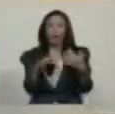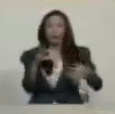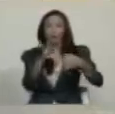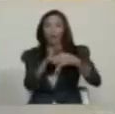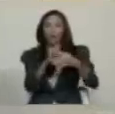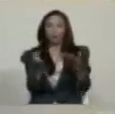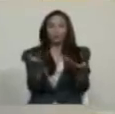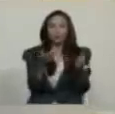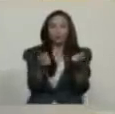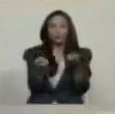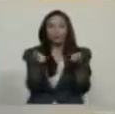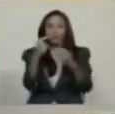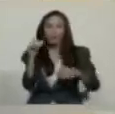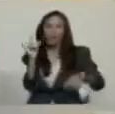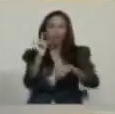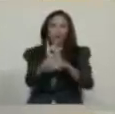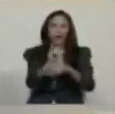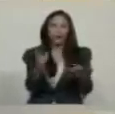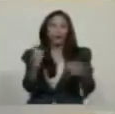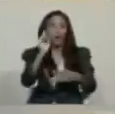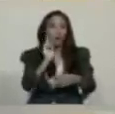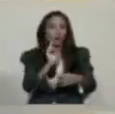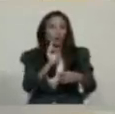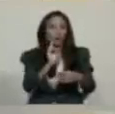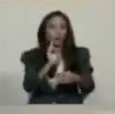y traicionaron a Bolívar